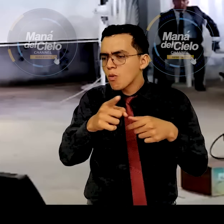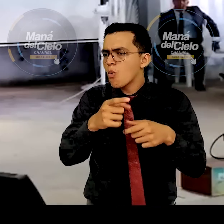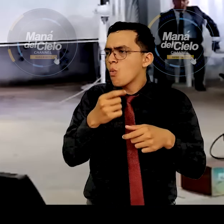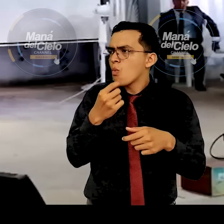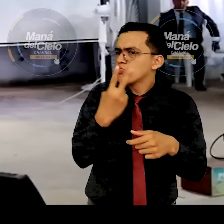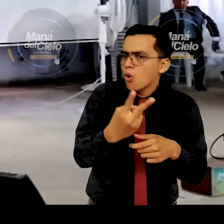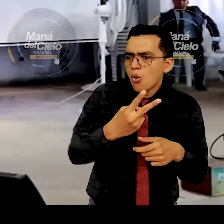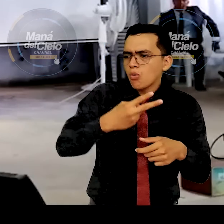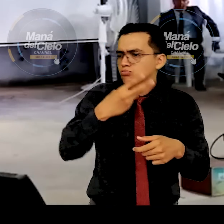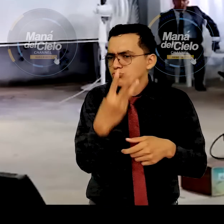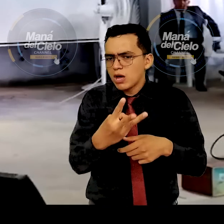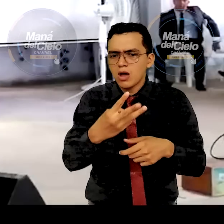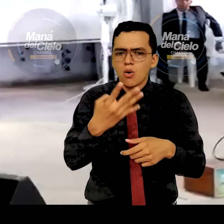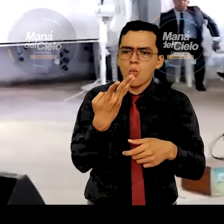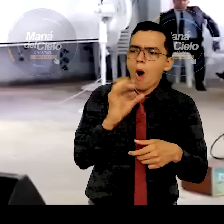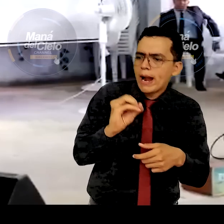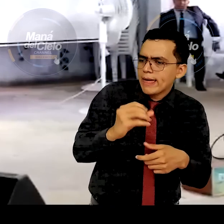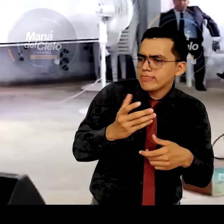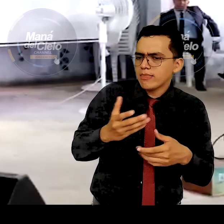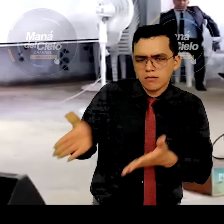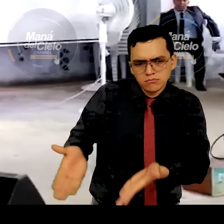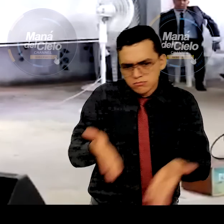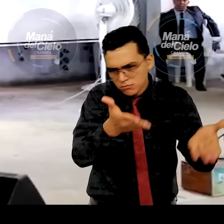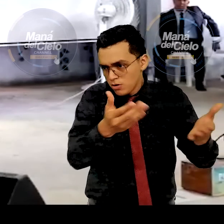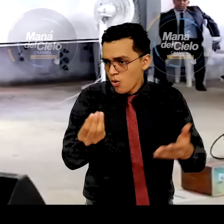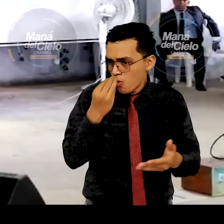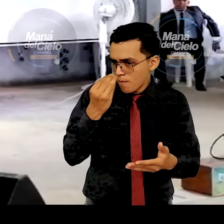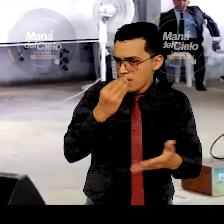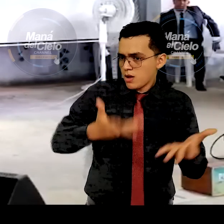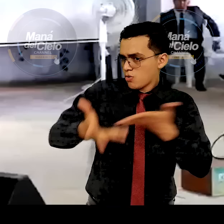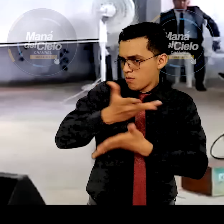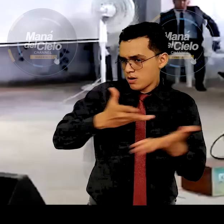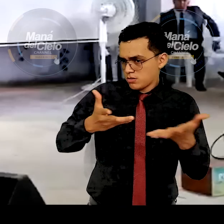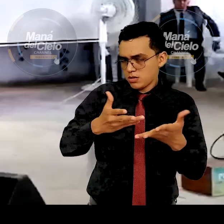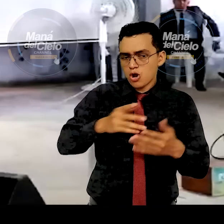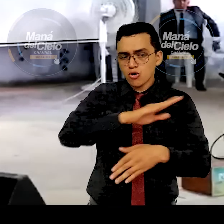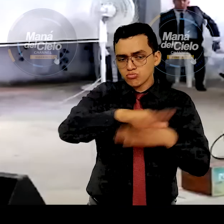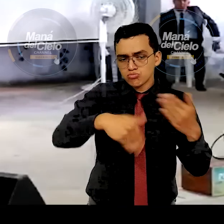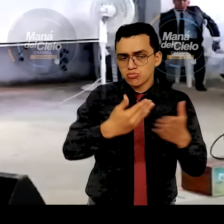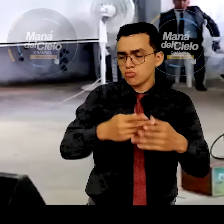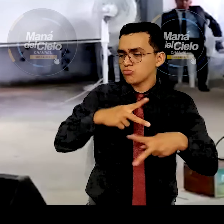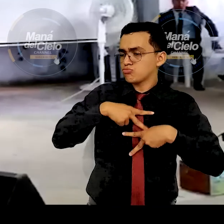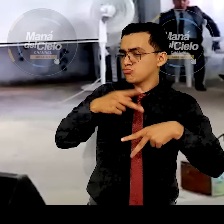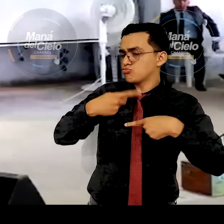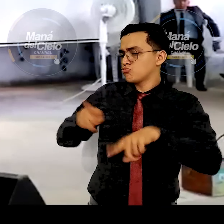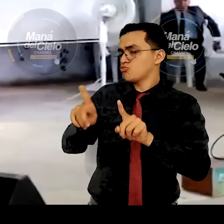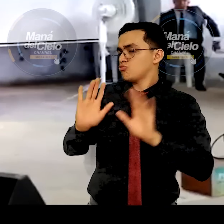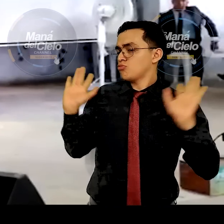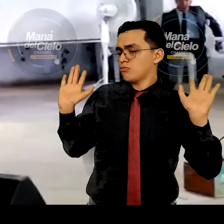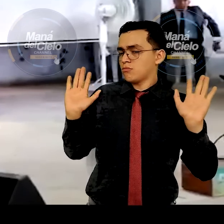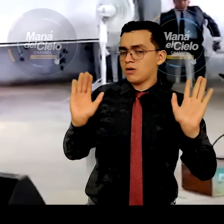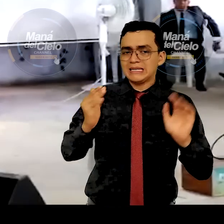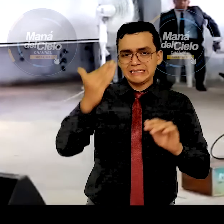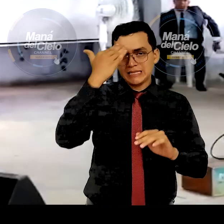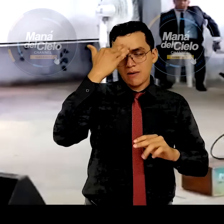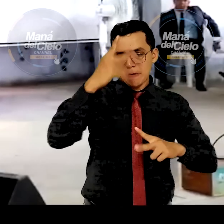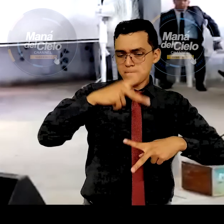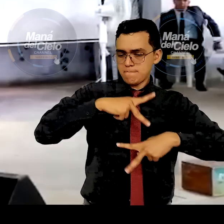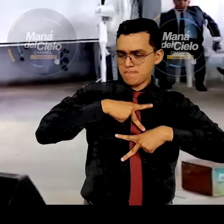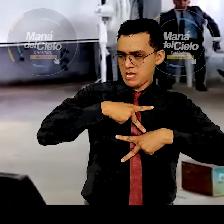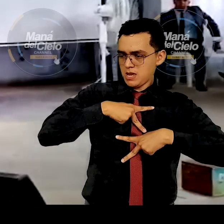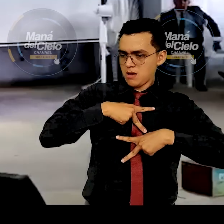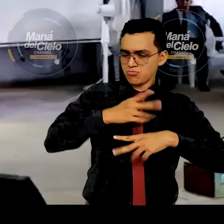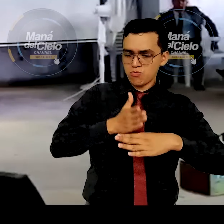tuyos. Si mañana quieres matar 40 toros, mátalos, son tuyos. Yo ya no tengo nada, yo repartí la herencia y la parte tuya es